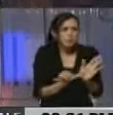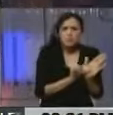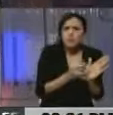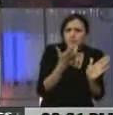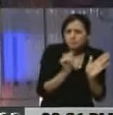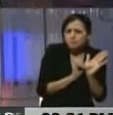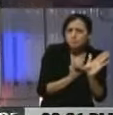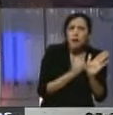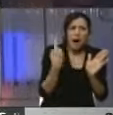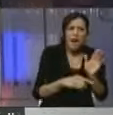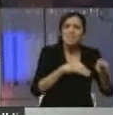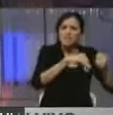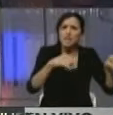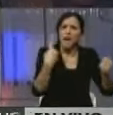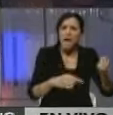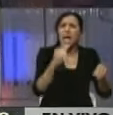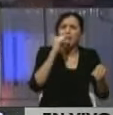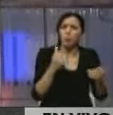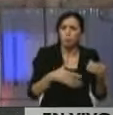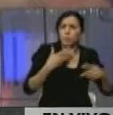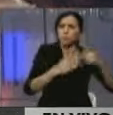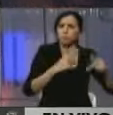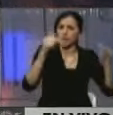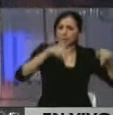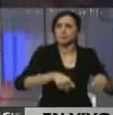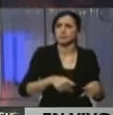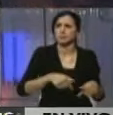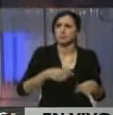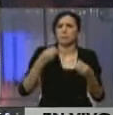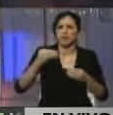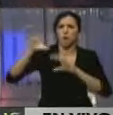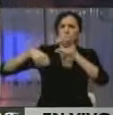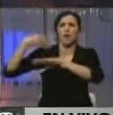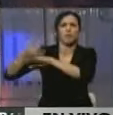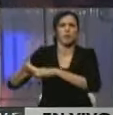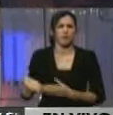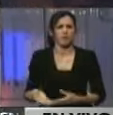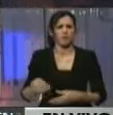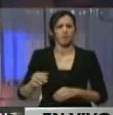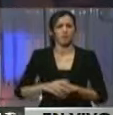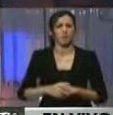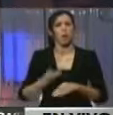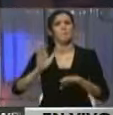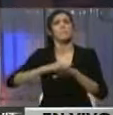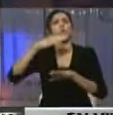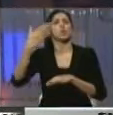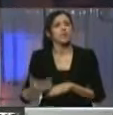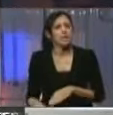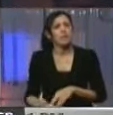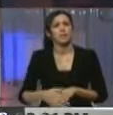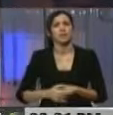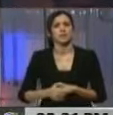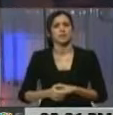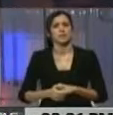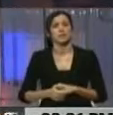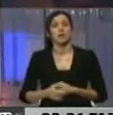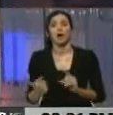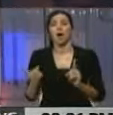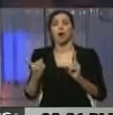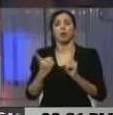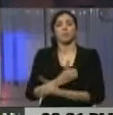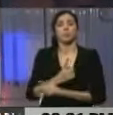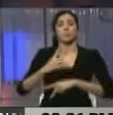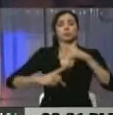la tierra y el agua para producir esa materia prima. No, pero ¿por qué hicieron eso? Porque el proceso de sustitución de